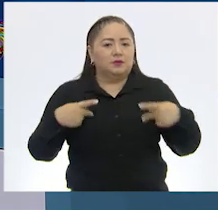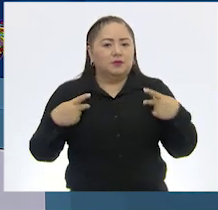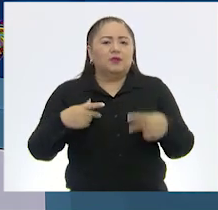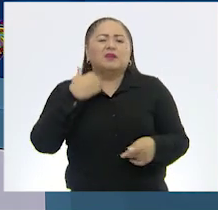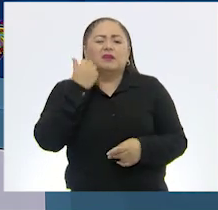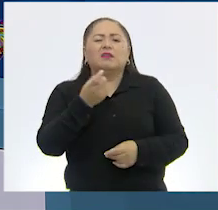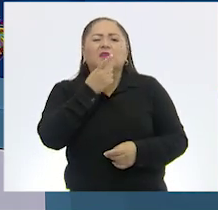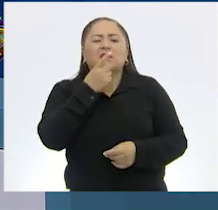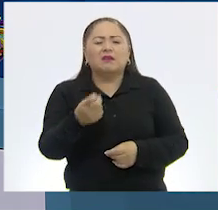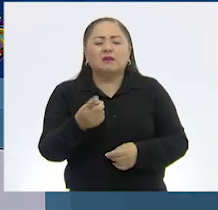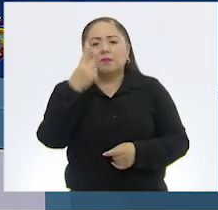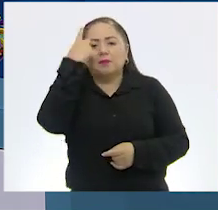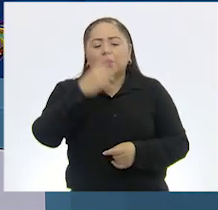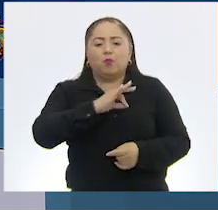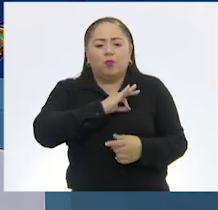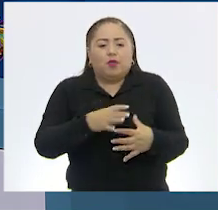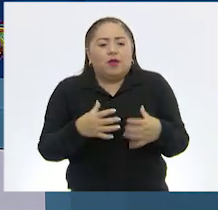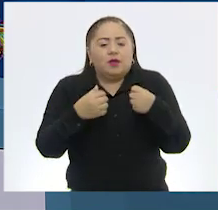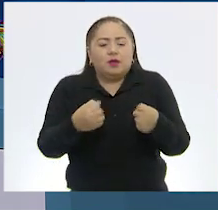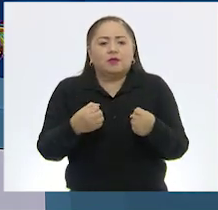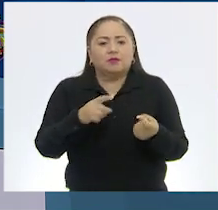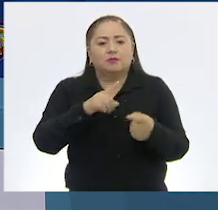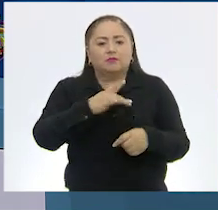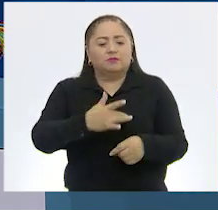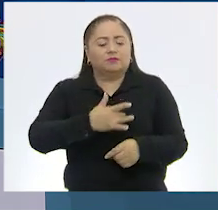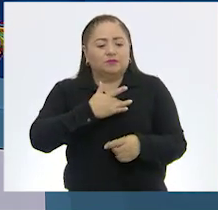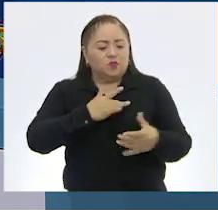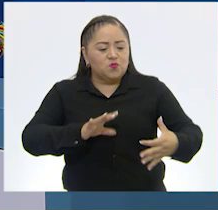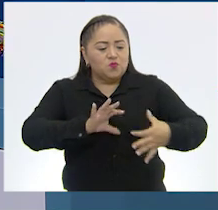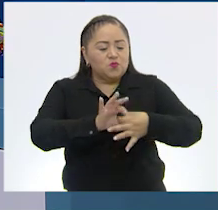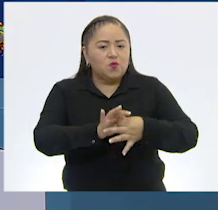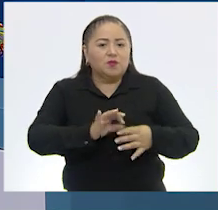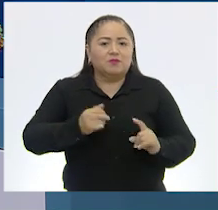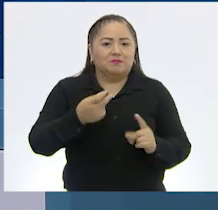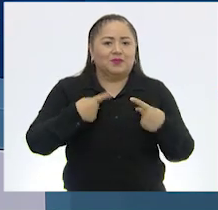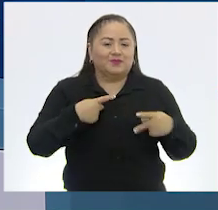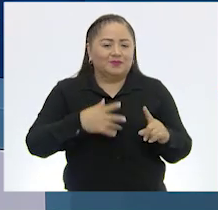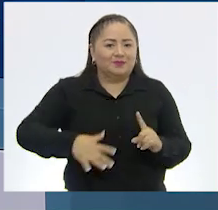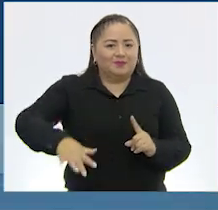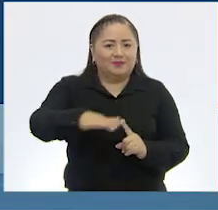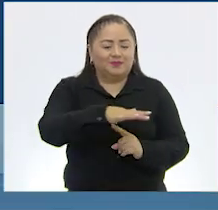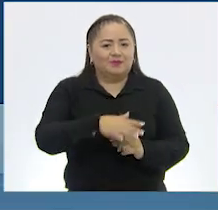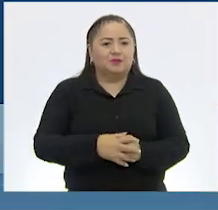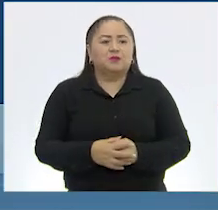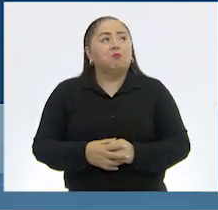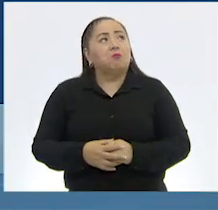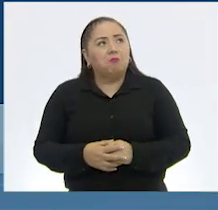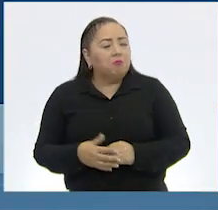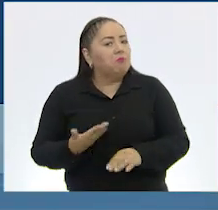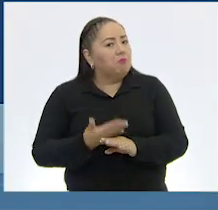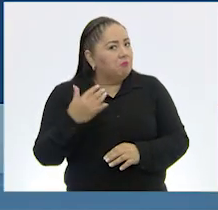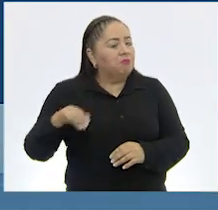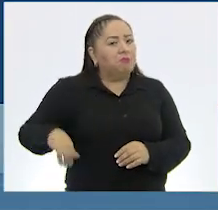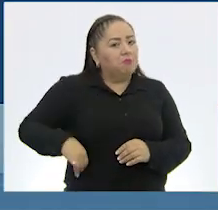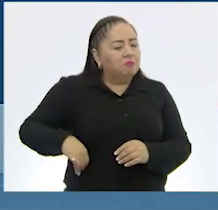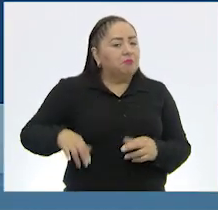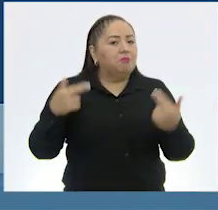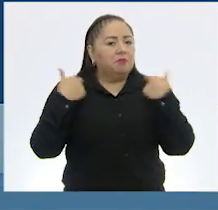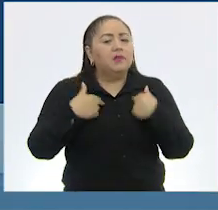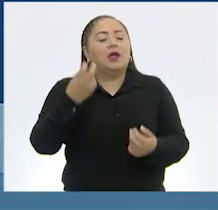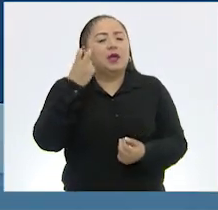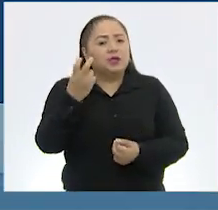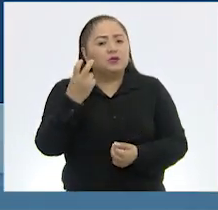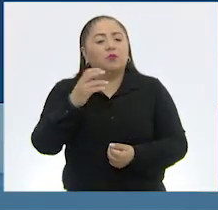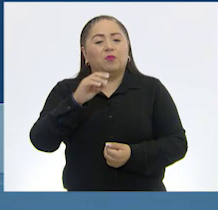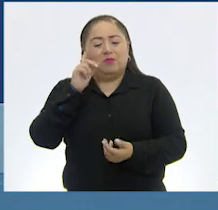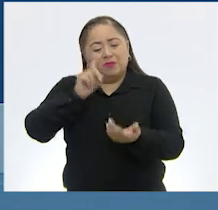es decir, para fortalecer nuestro sentimiento de unión y de comunidad. ¡Qué interesante, maestra! Entonces, así